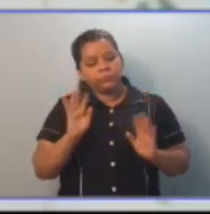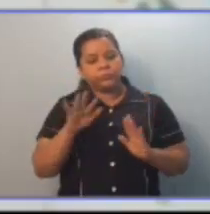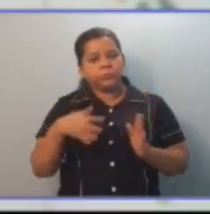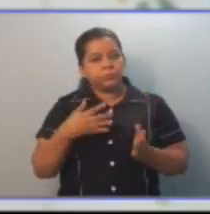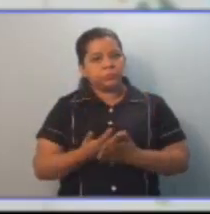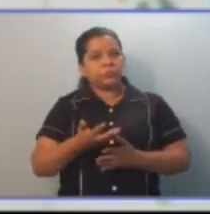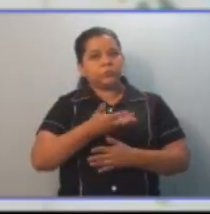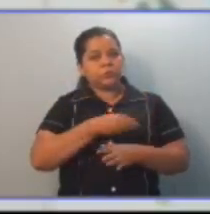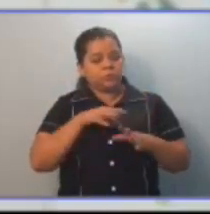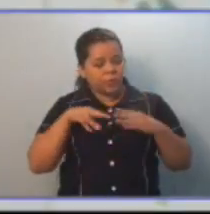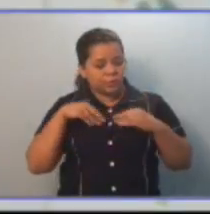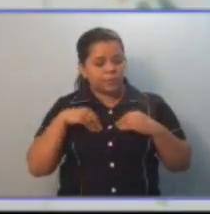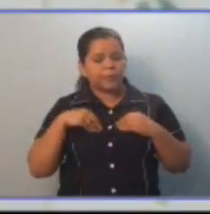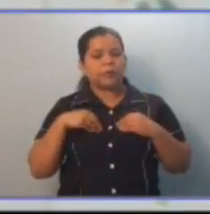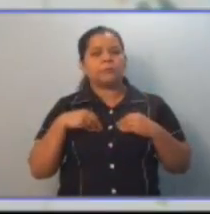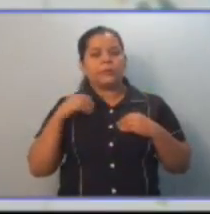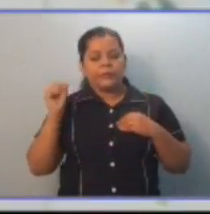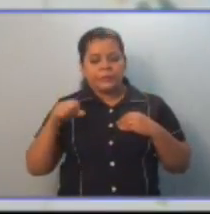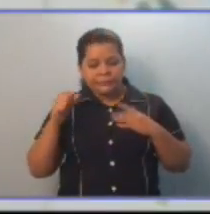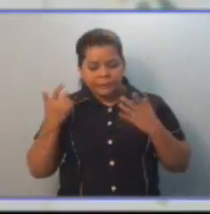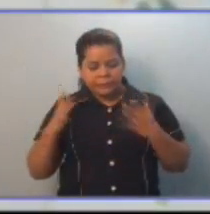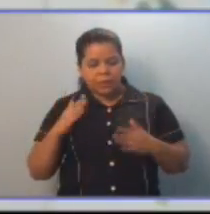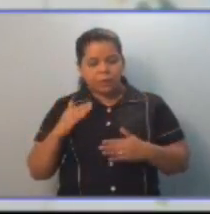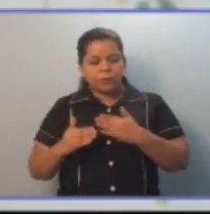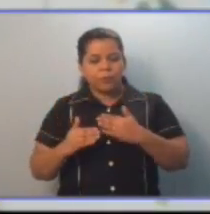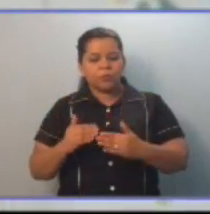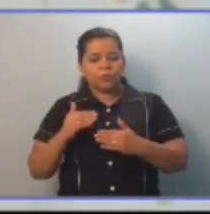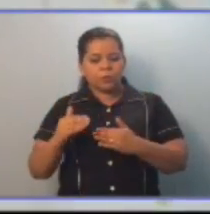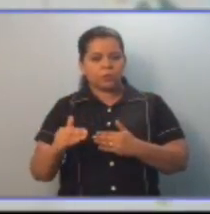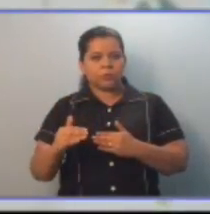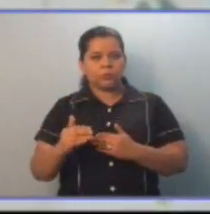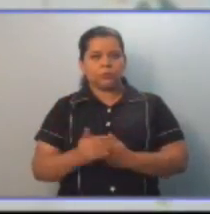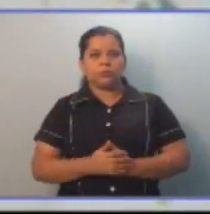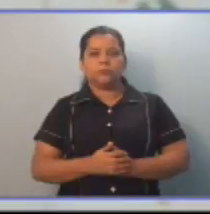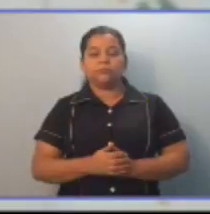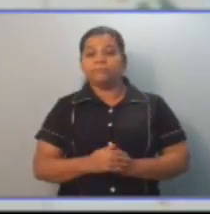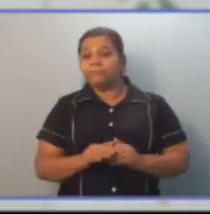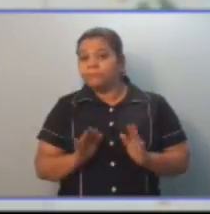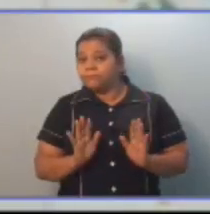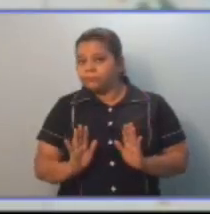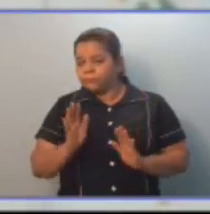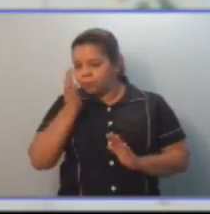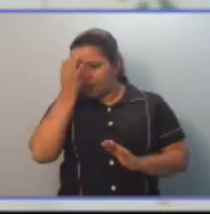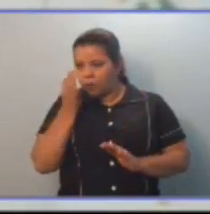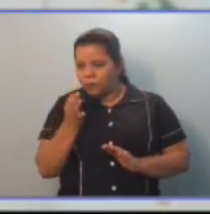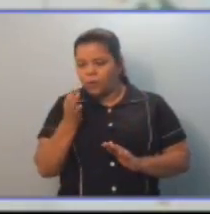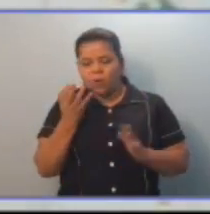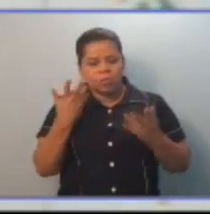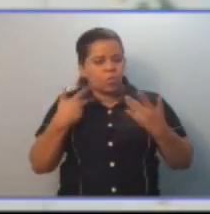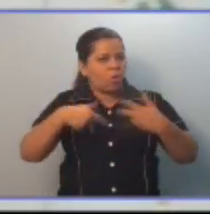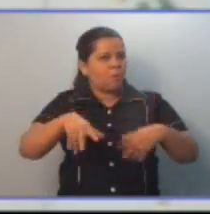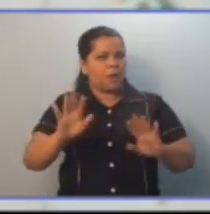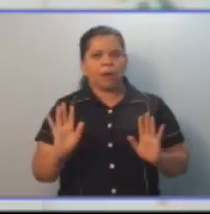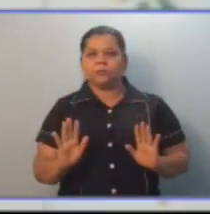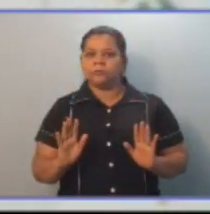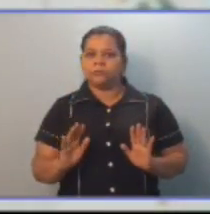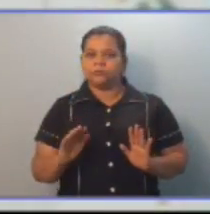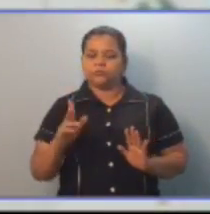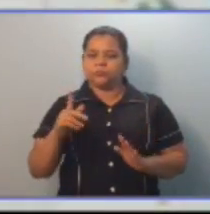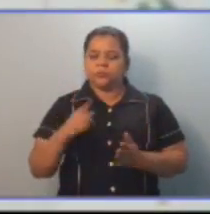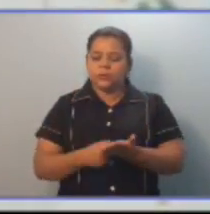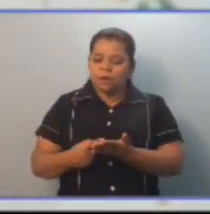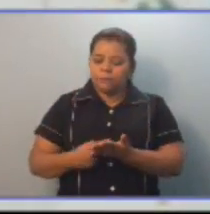y aceptamos que hay debido proceso para los juzgados. Entonces, yo creo que es natural y es normal que un tribunal